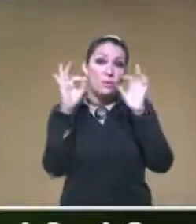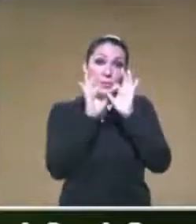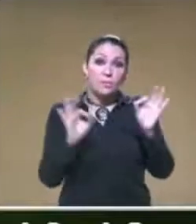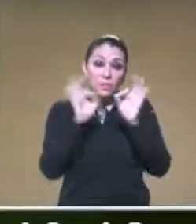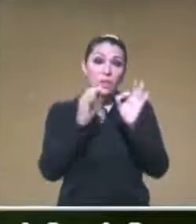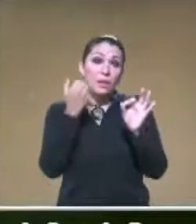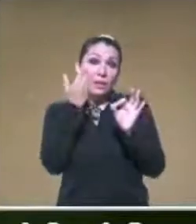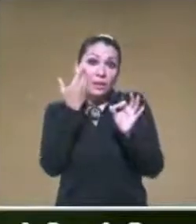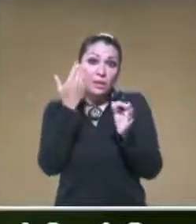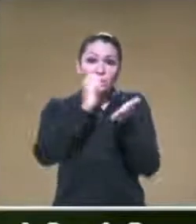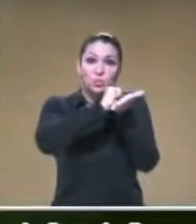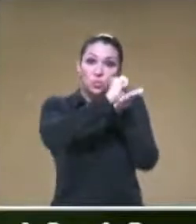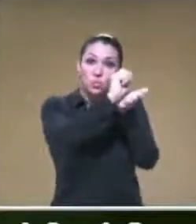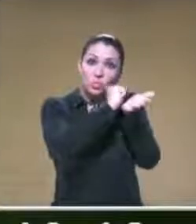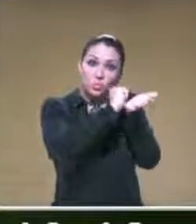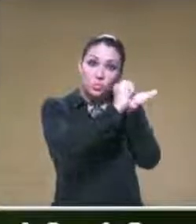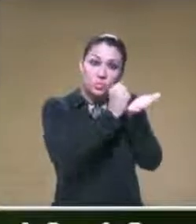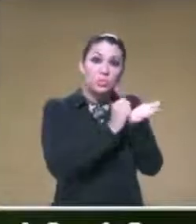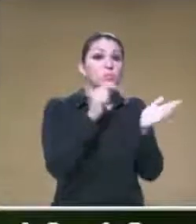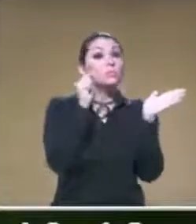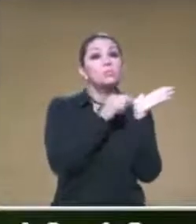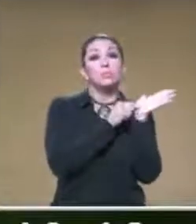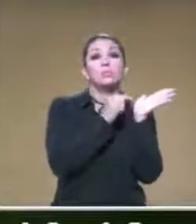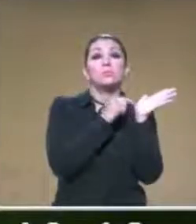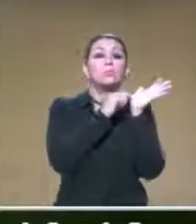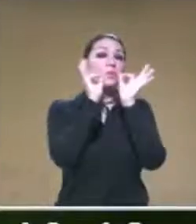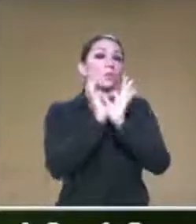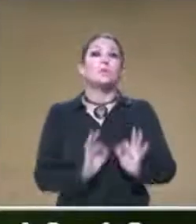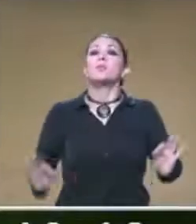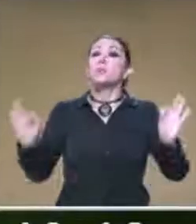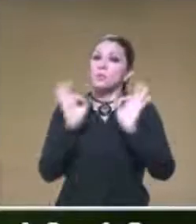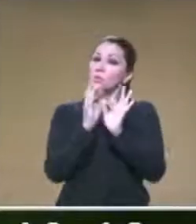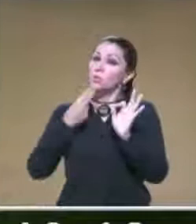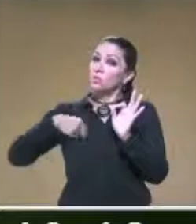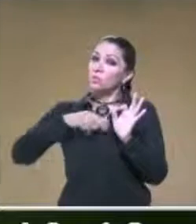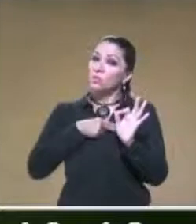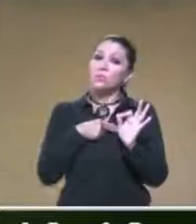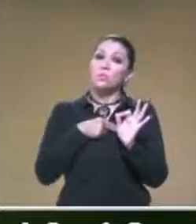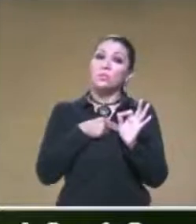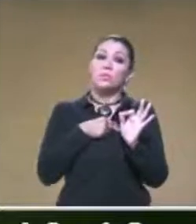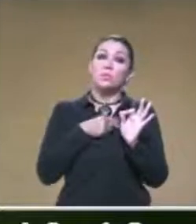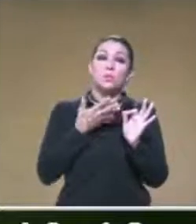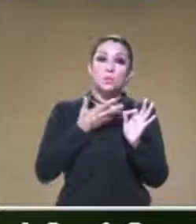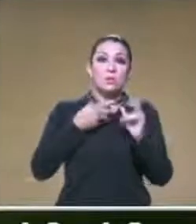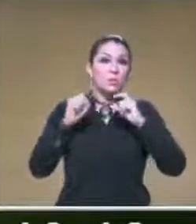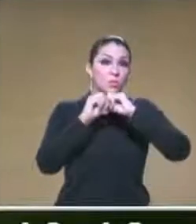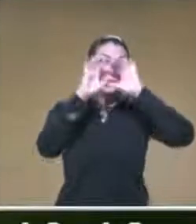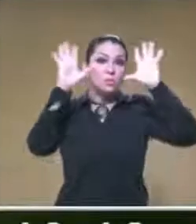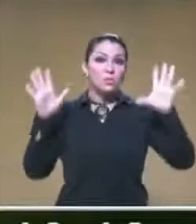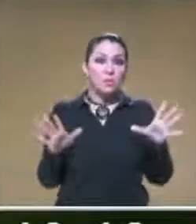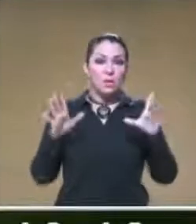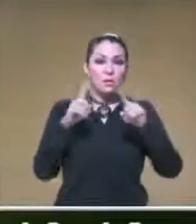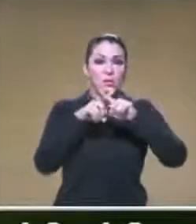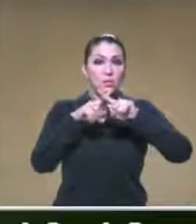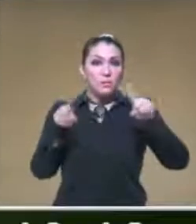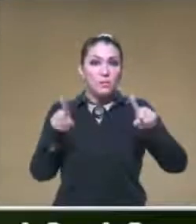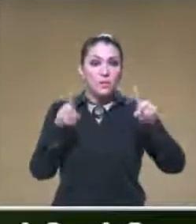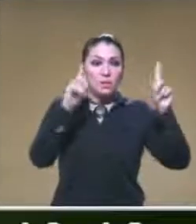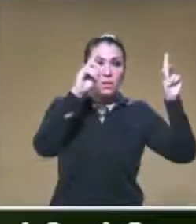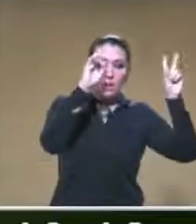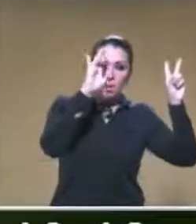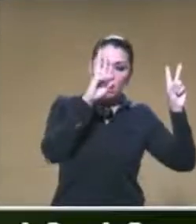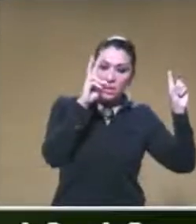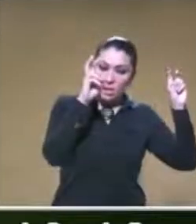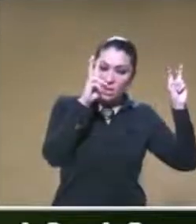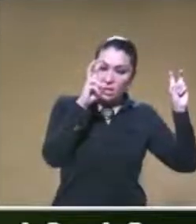ficha temática es muy importante que nosotros tengamos muy claro la diferencia entre la idea principal